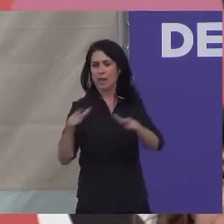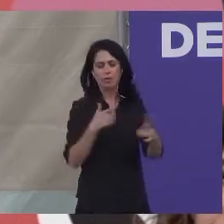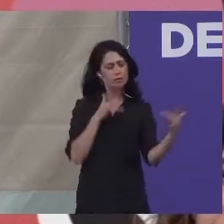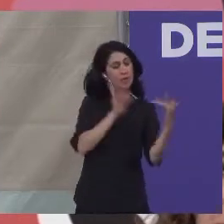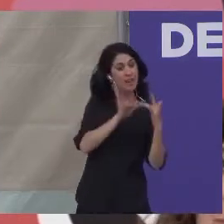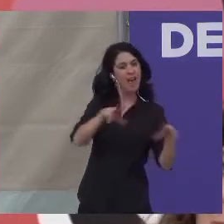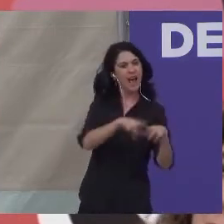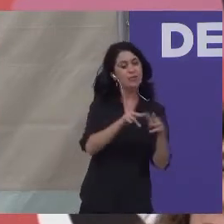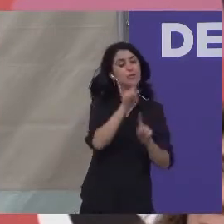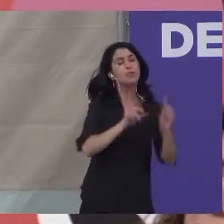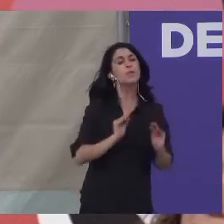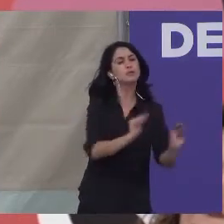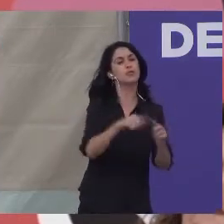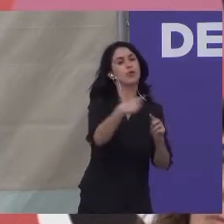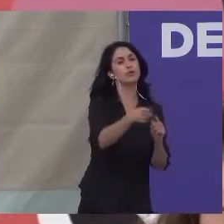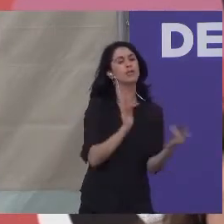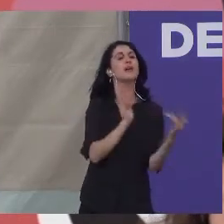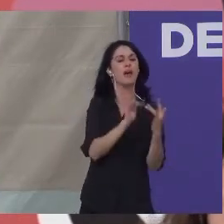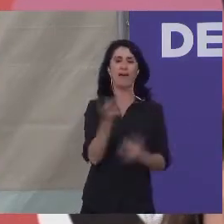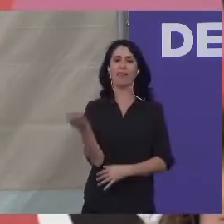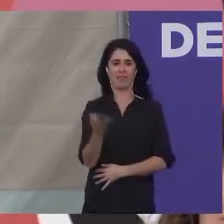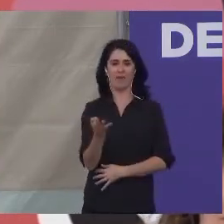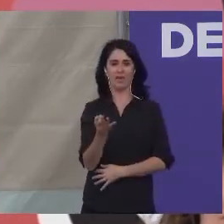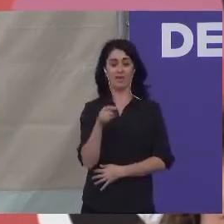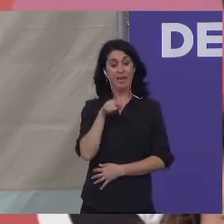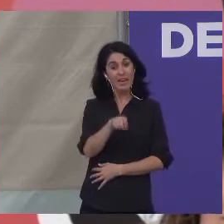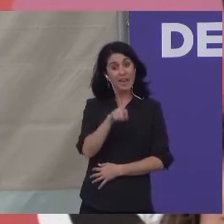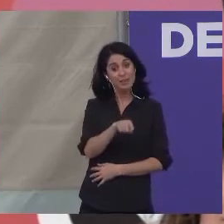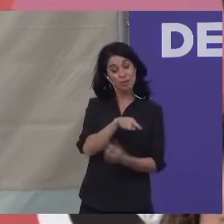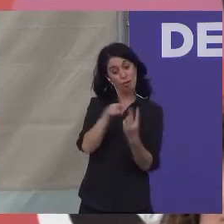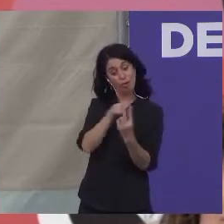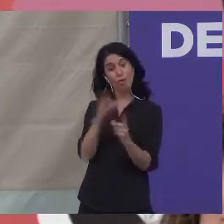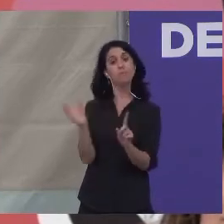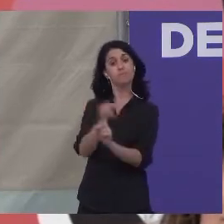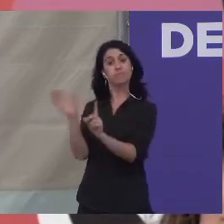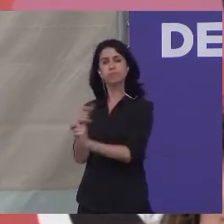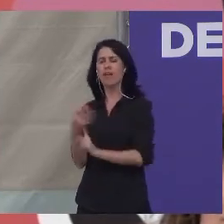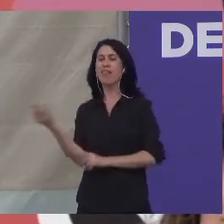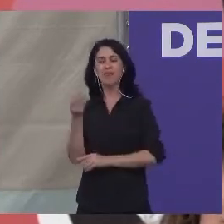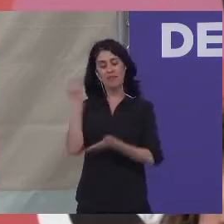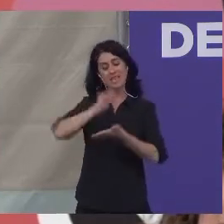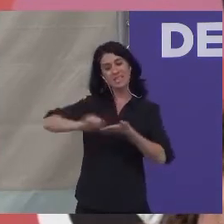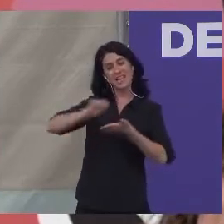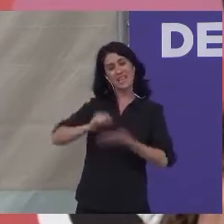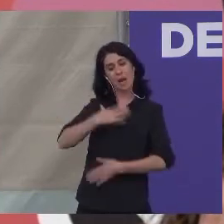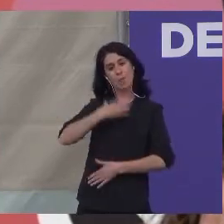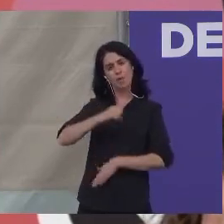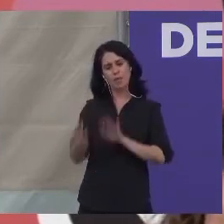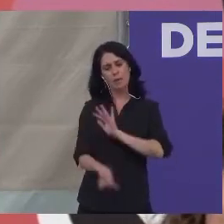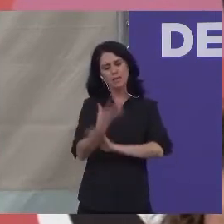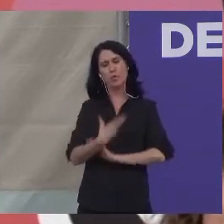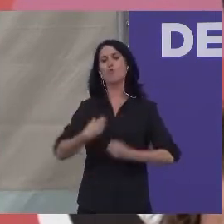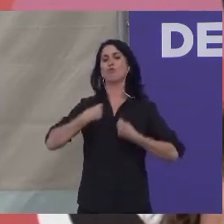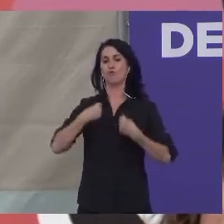en los problemas del día a día. Para eso necesitamos una secretaría de municipalismo fuerte, con gente